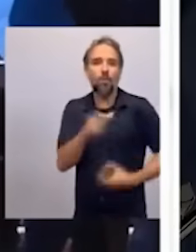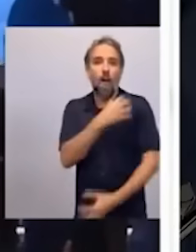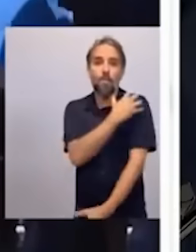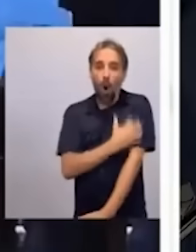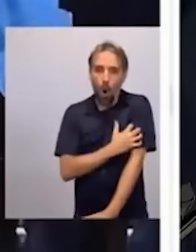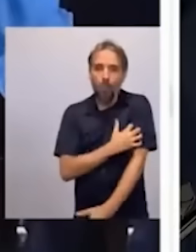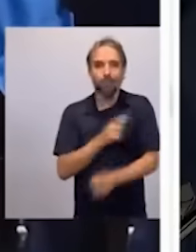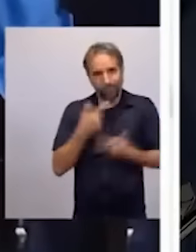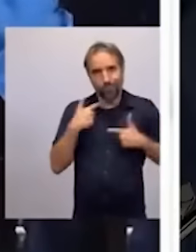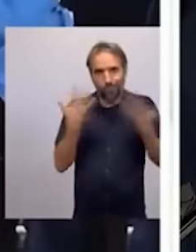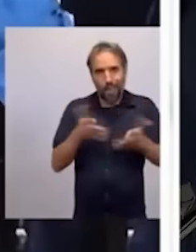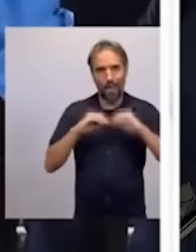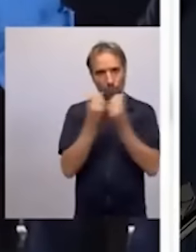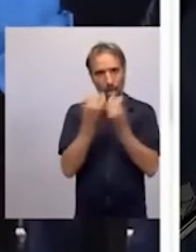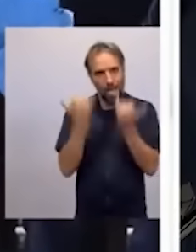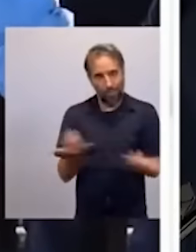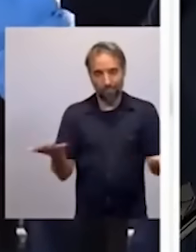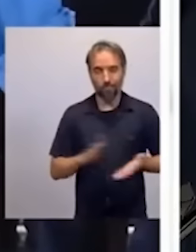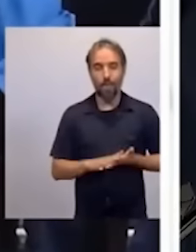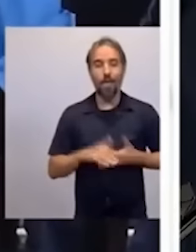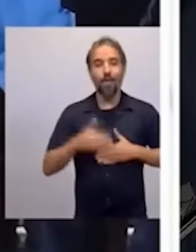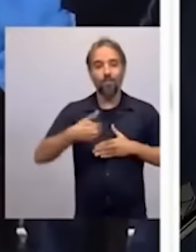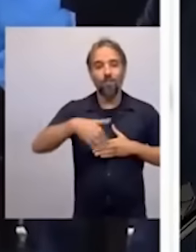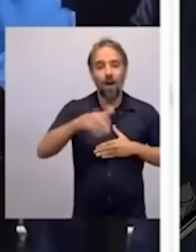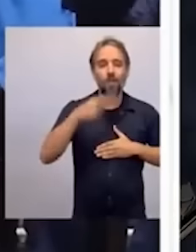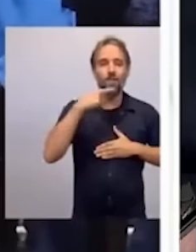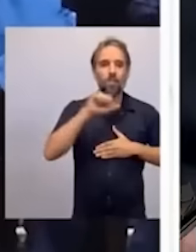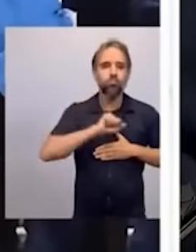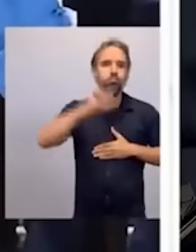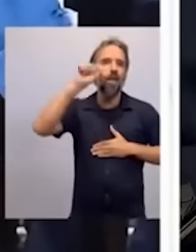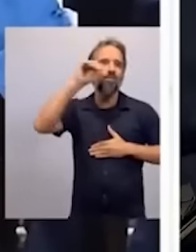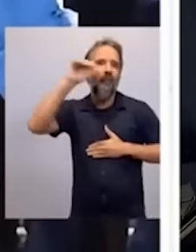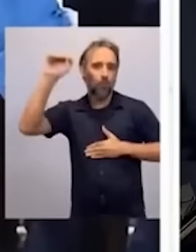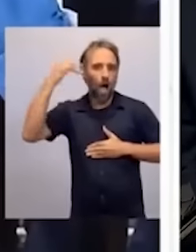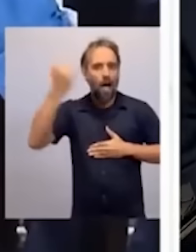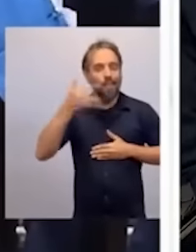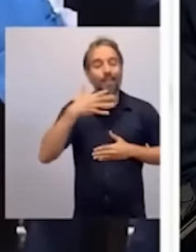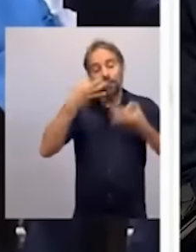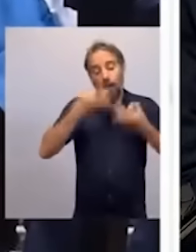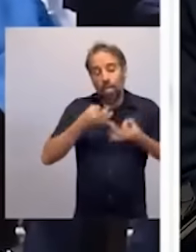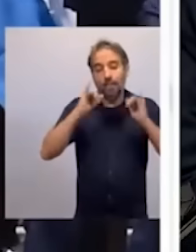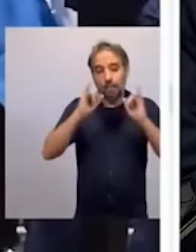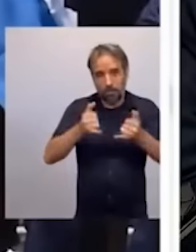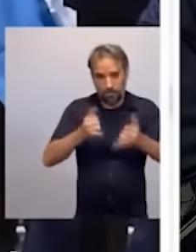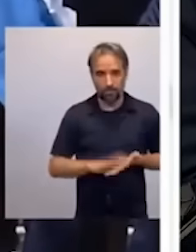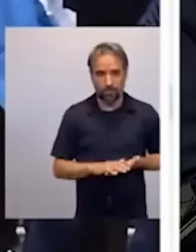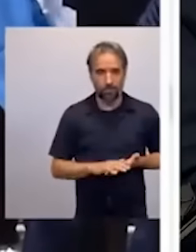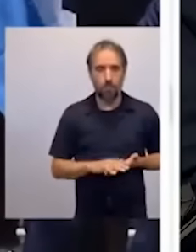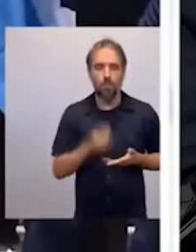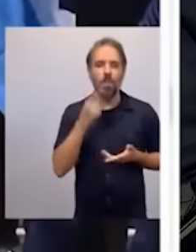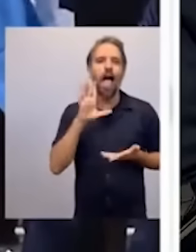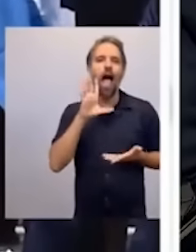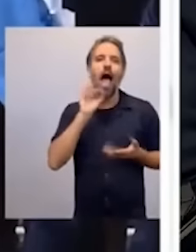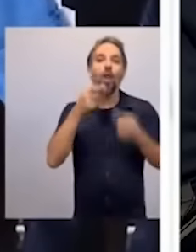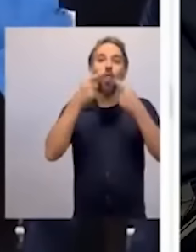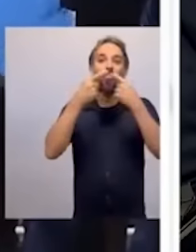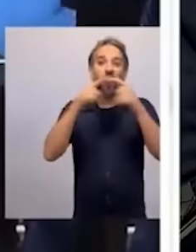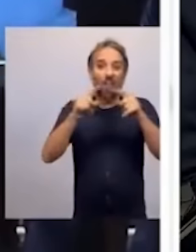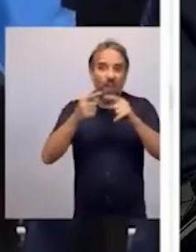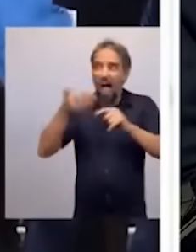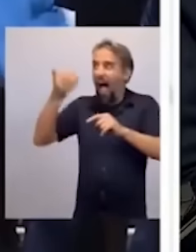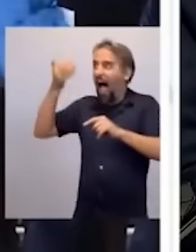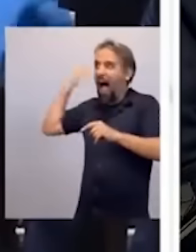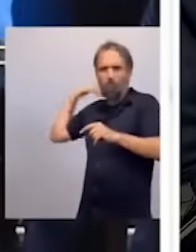un proyecto de país en la cabeza sabía que quería por eso invertía en educación por eso invertía ciencia este por eso le daba los